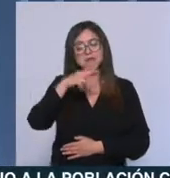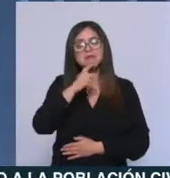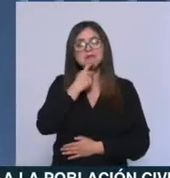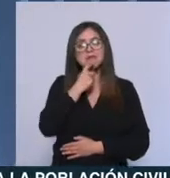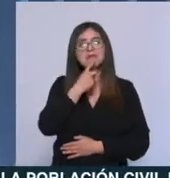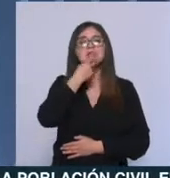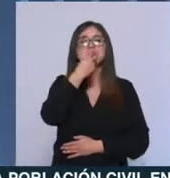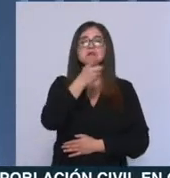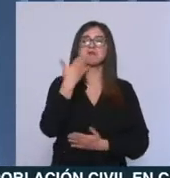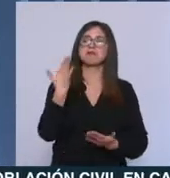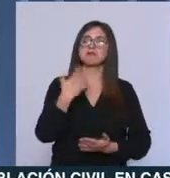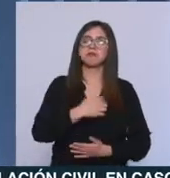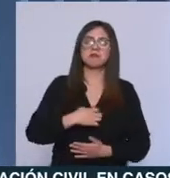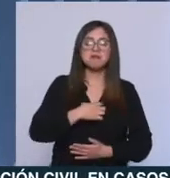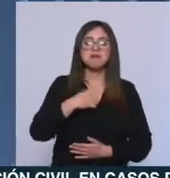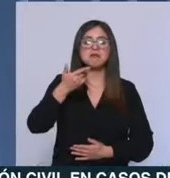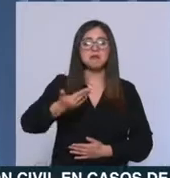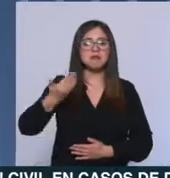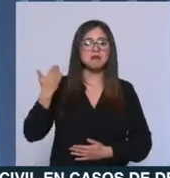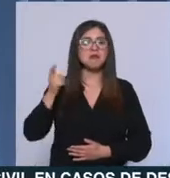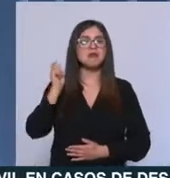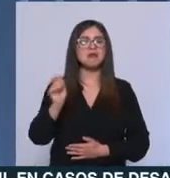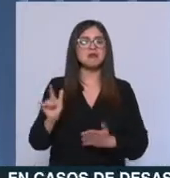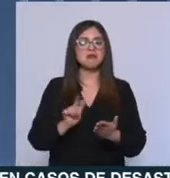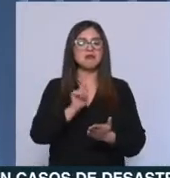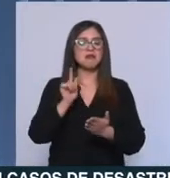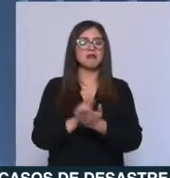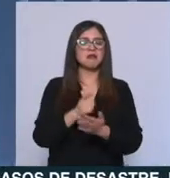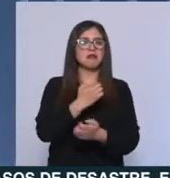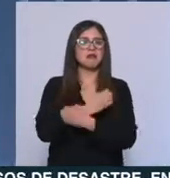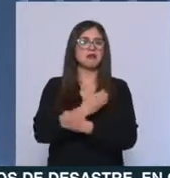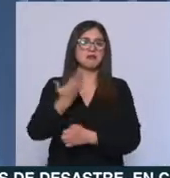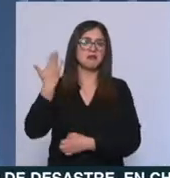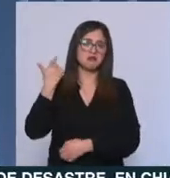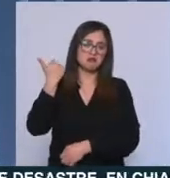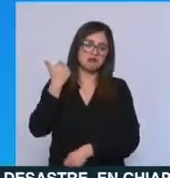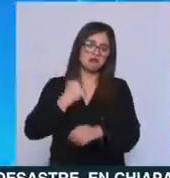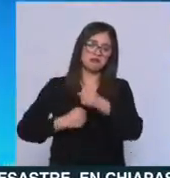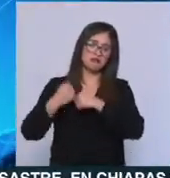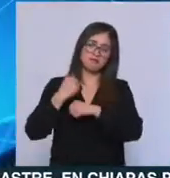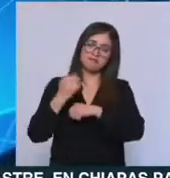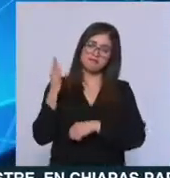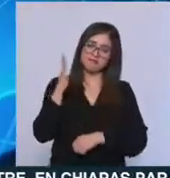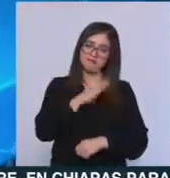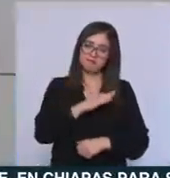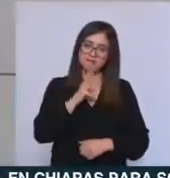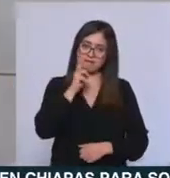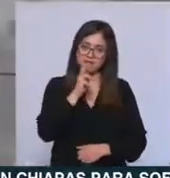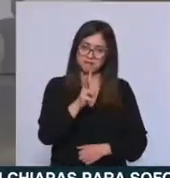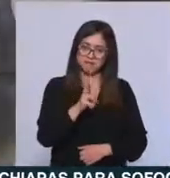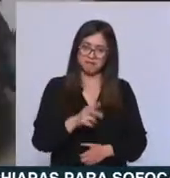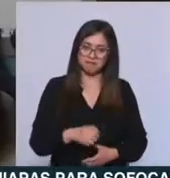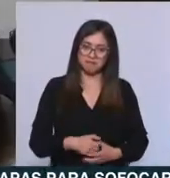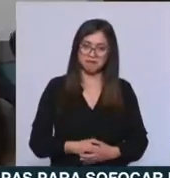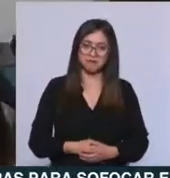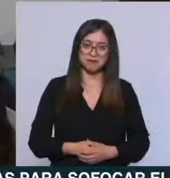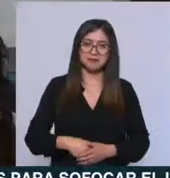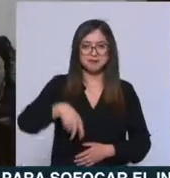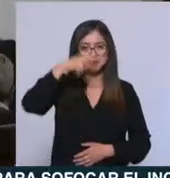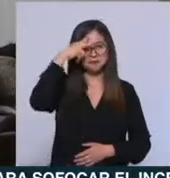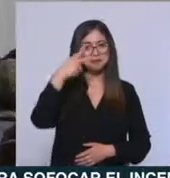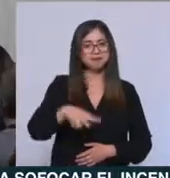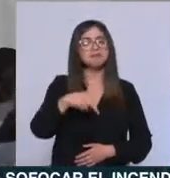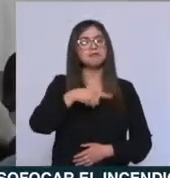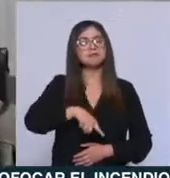hacia la abrogación de la mal llamada reforma educativa del sexenio pasado. Vamos a ver. El presidente de México,